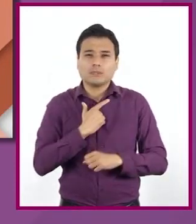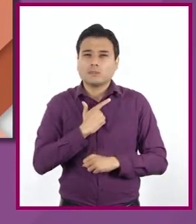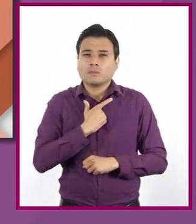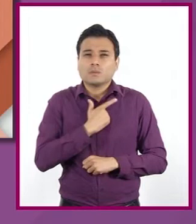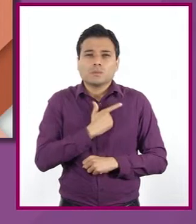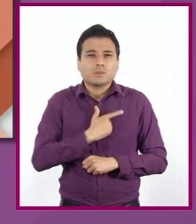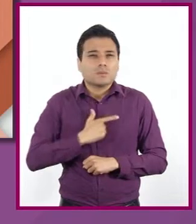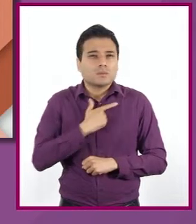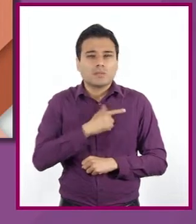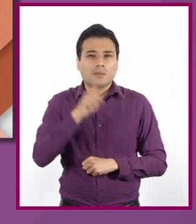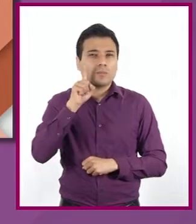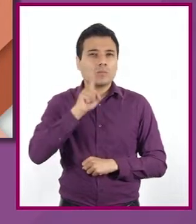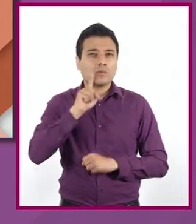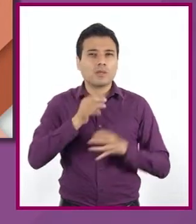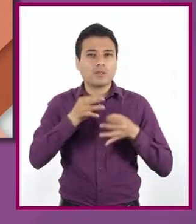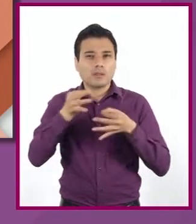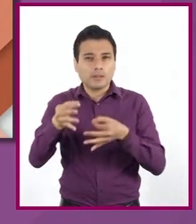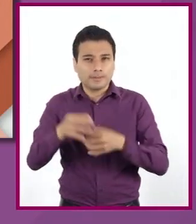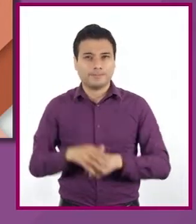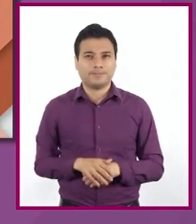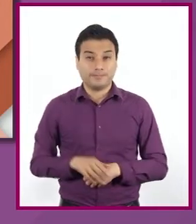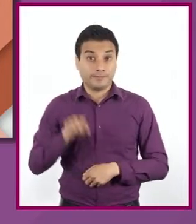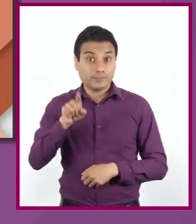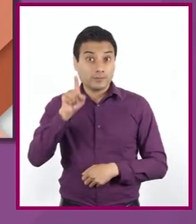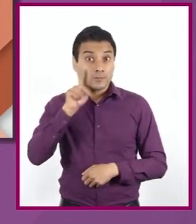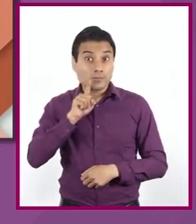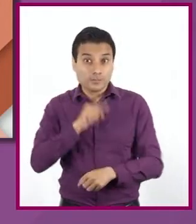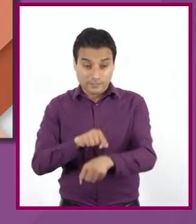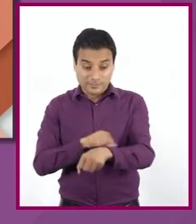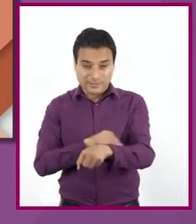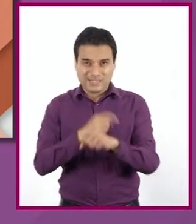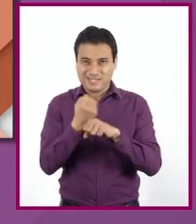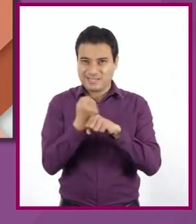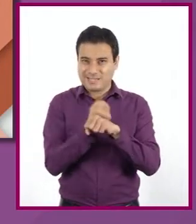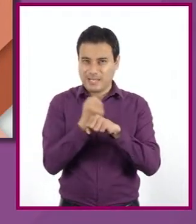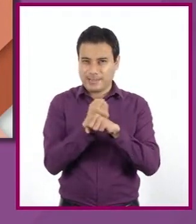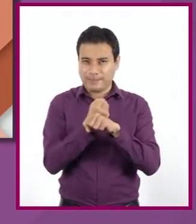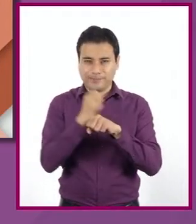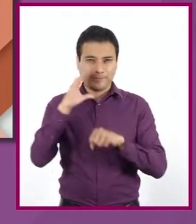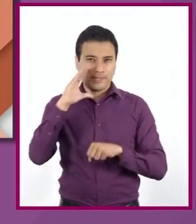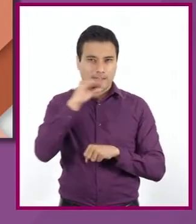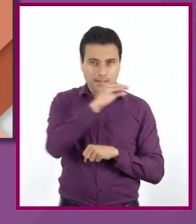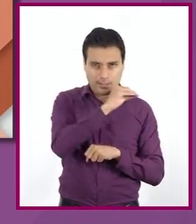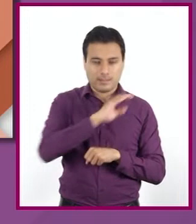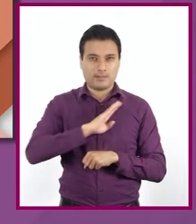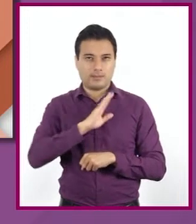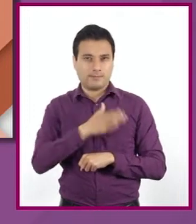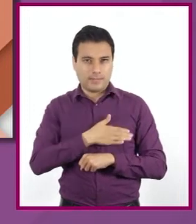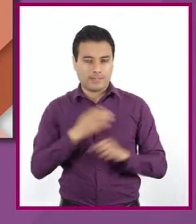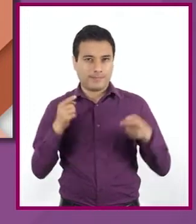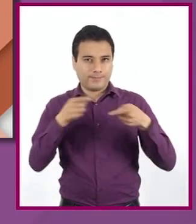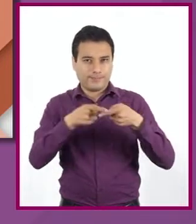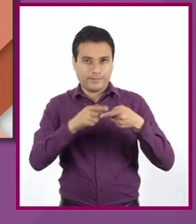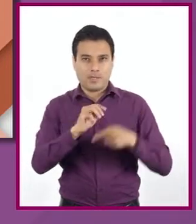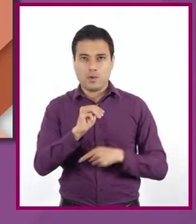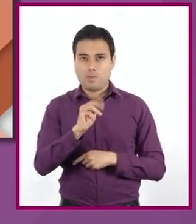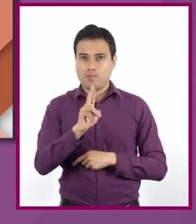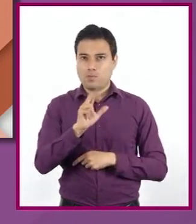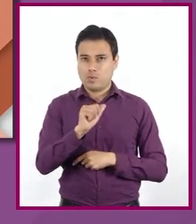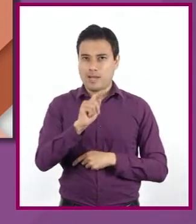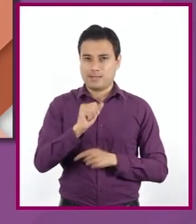ella. Por sus venas corría sangre negra y española. Era la mulata de